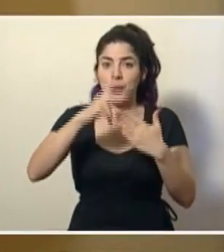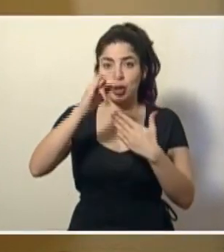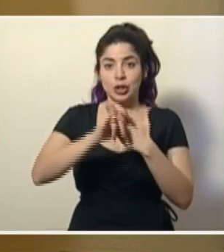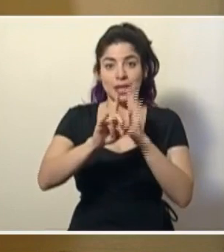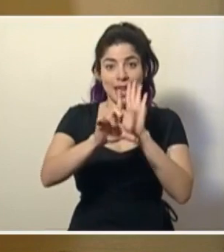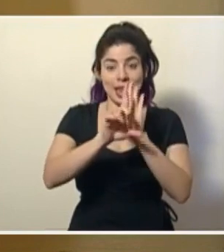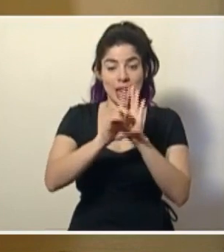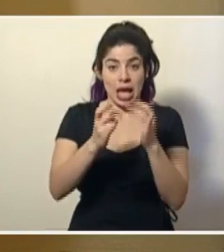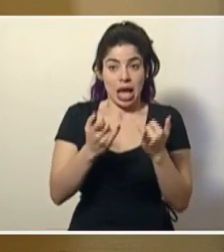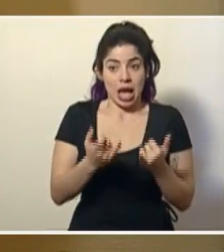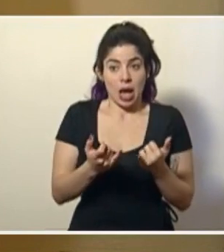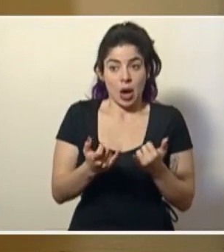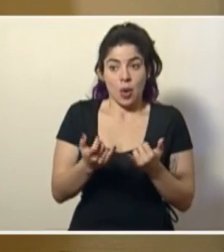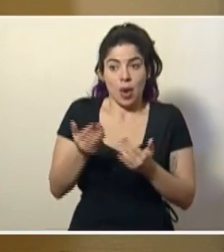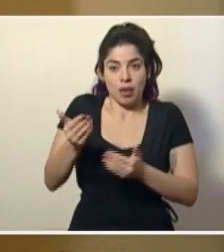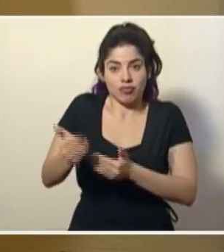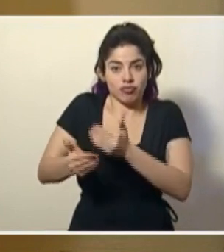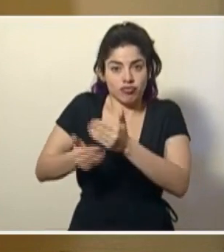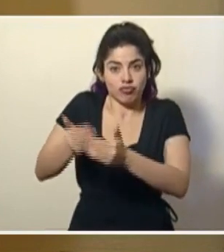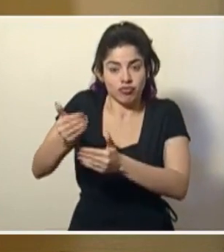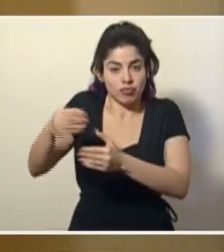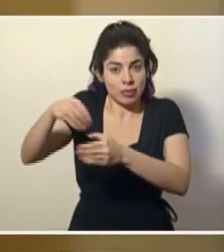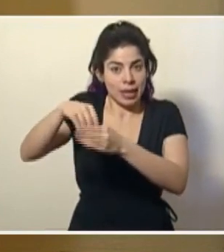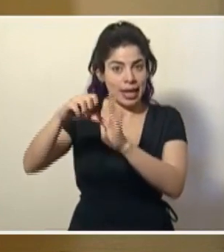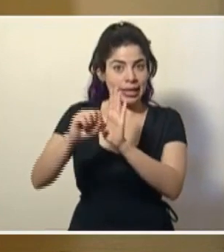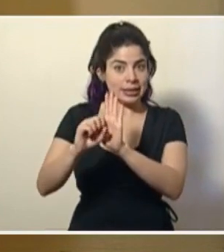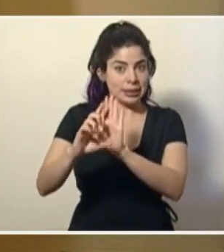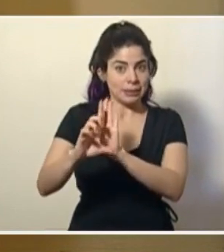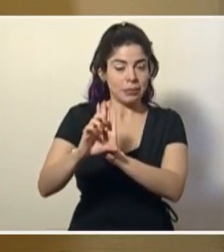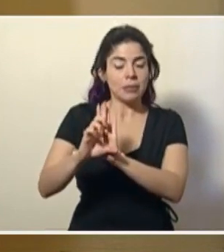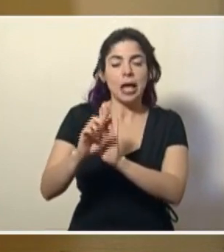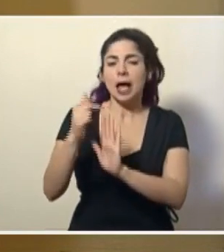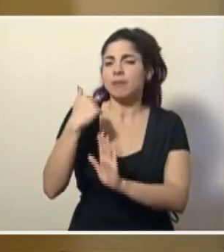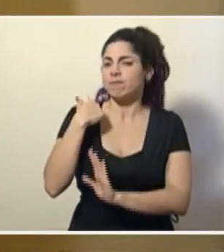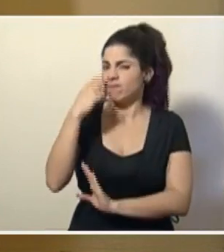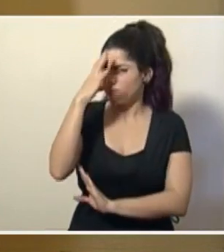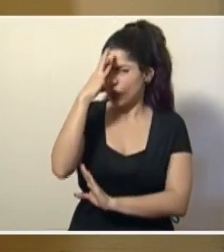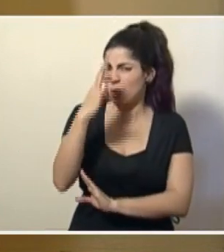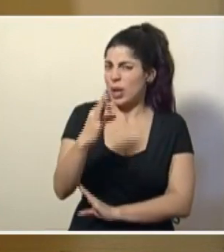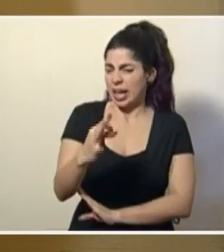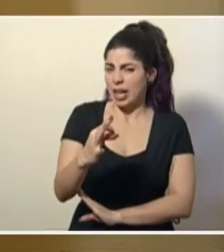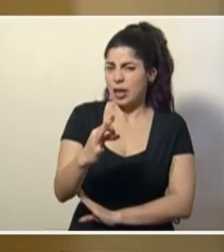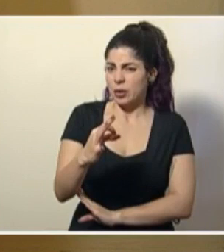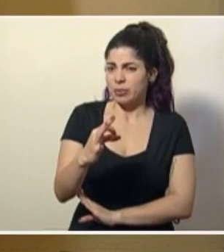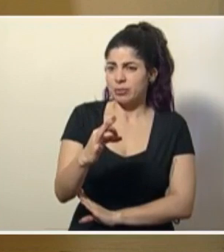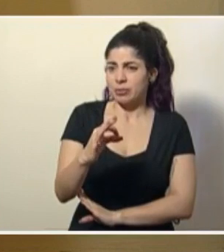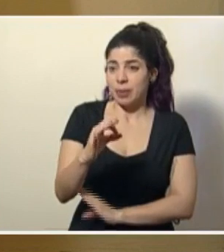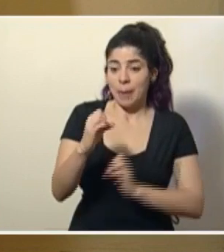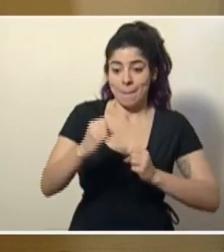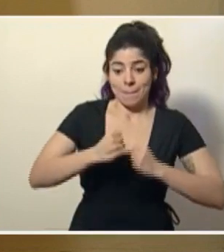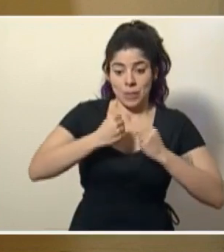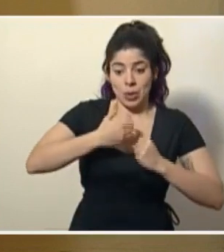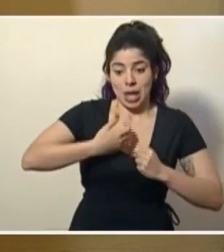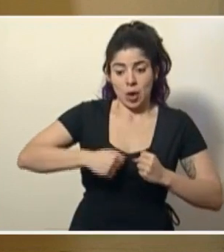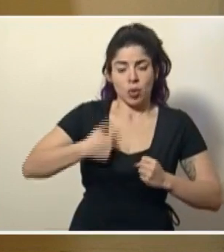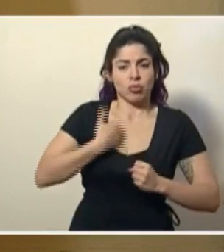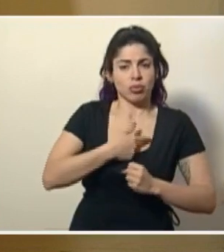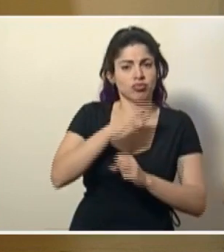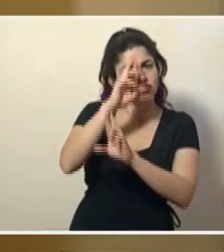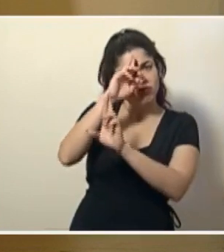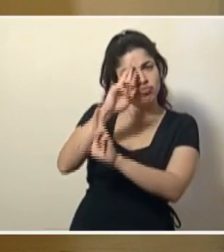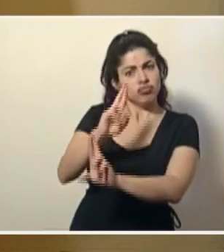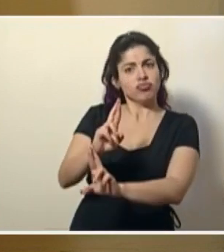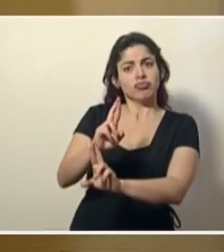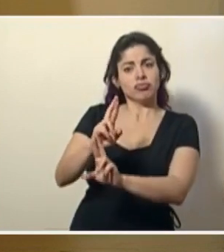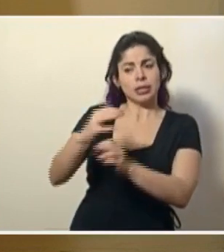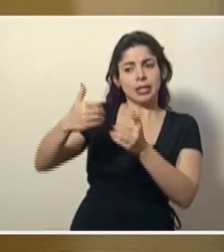proyecto de ley que se está tramitando en el Congreso, pues yo creo que como Poder Ejecutivo somos respetuosos de